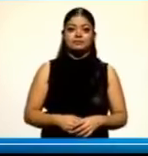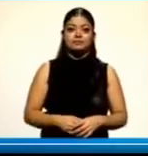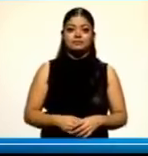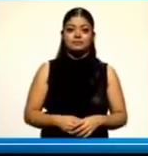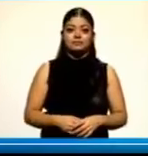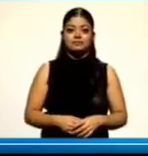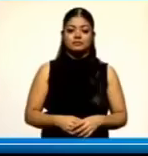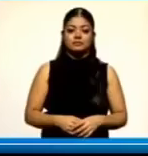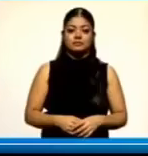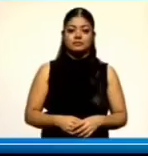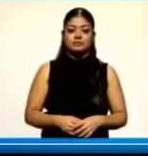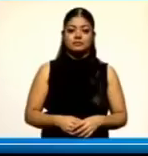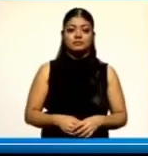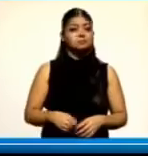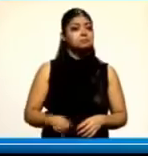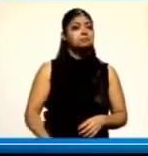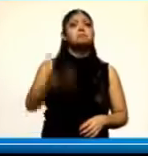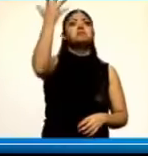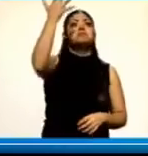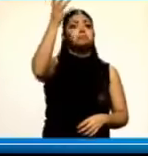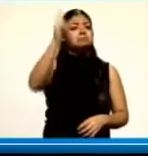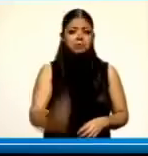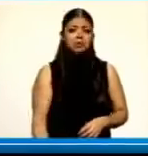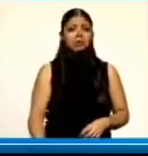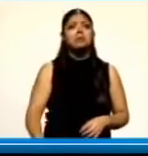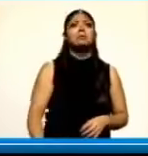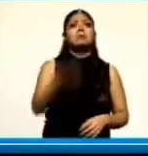Para arriba, para abajo, para arriba, para abajo, ese era nuestro